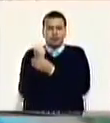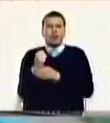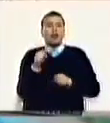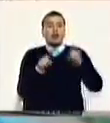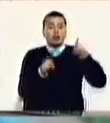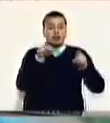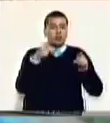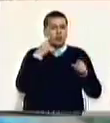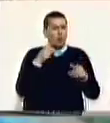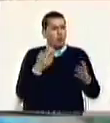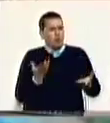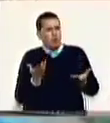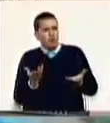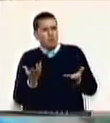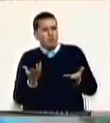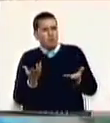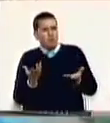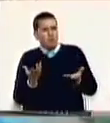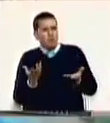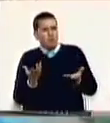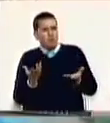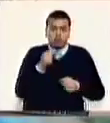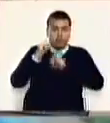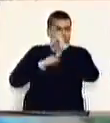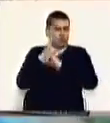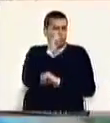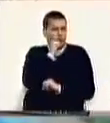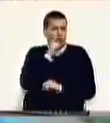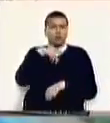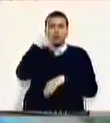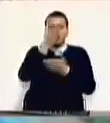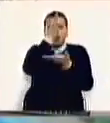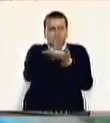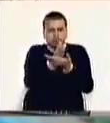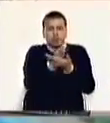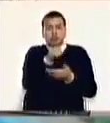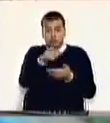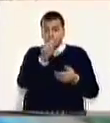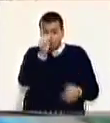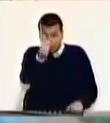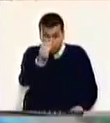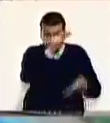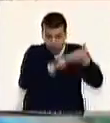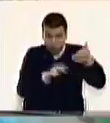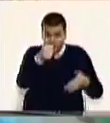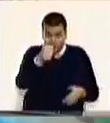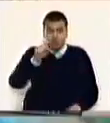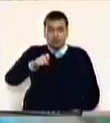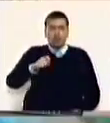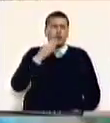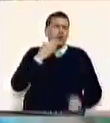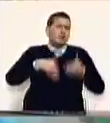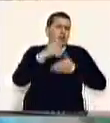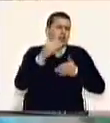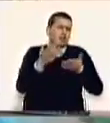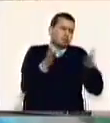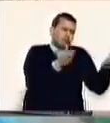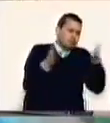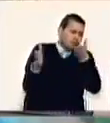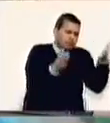en estampidas buscando tal. Es comúnmente admitido, lea Green para que lo entienda, empieza más o menos por